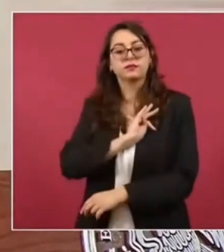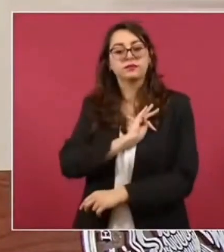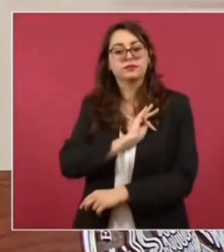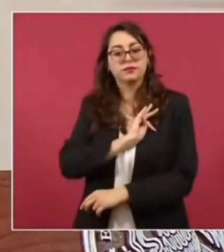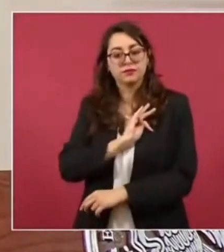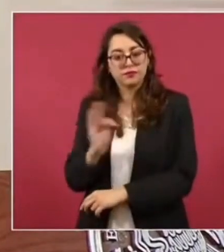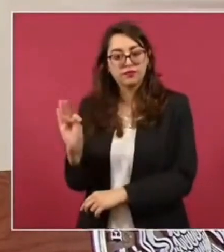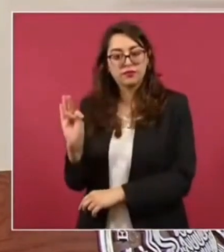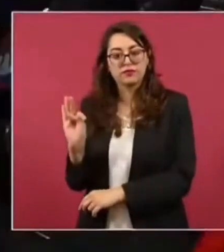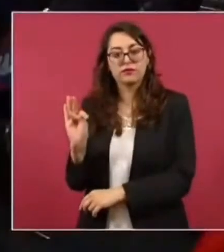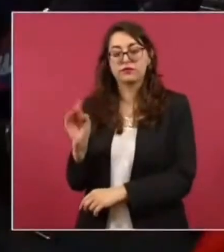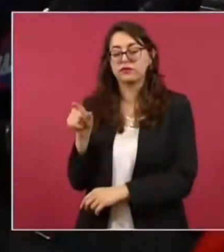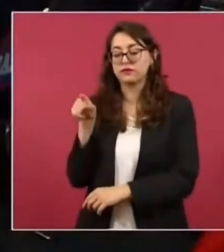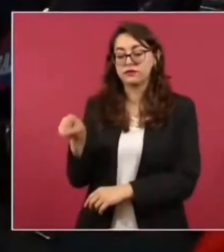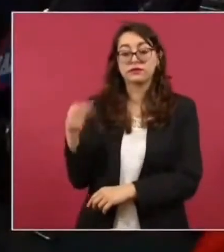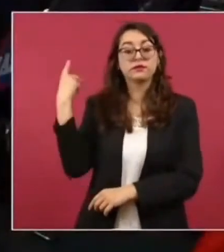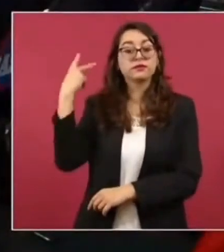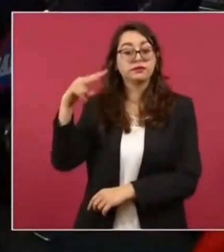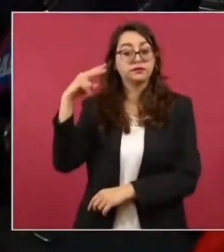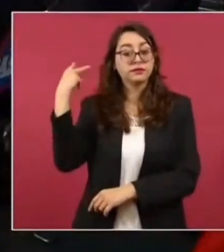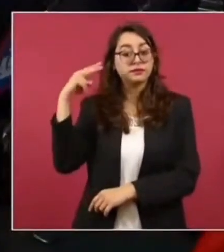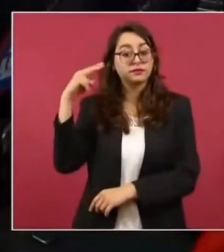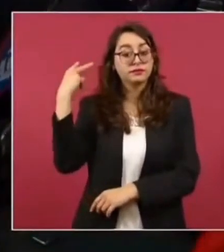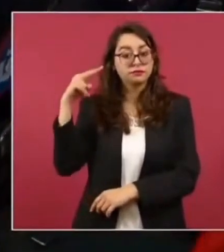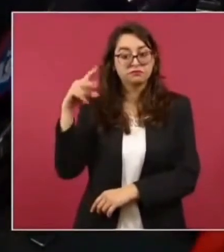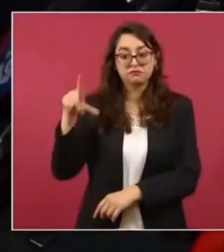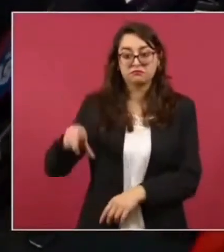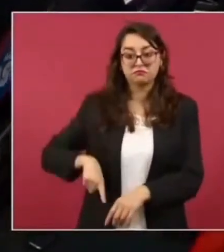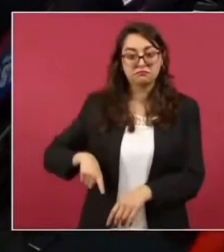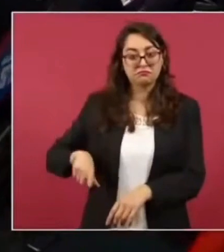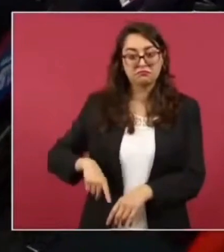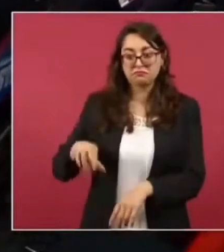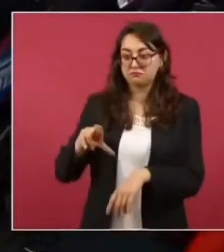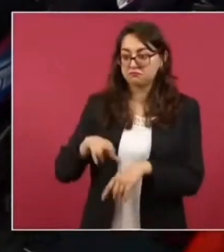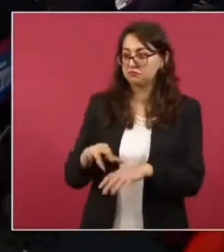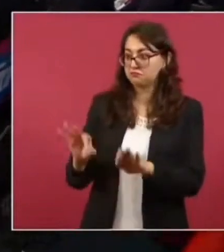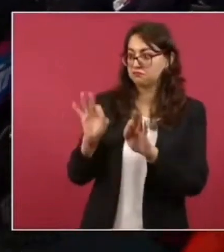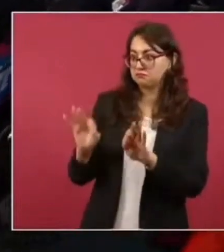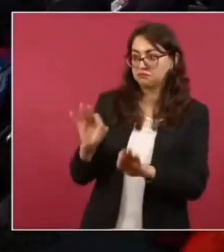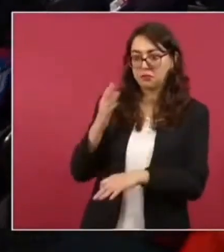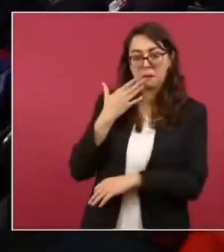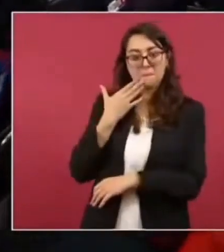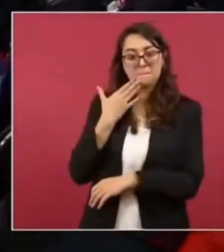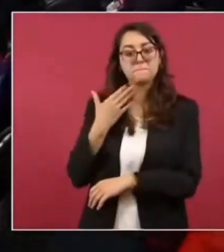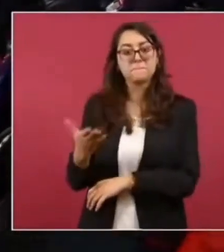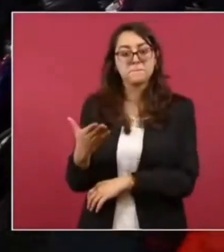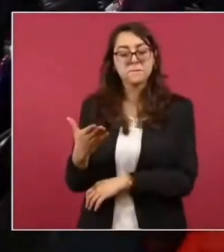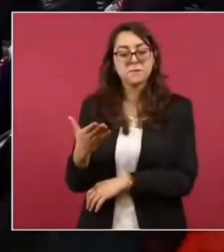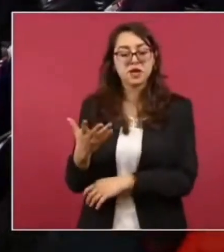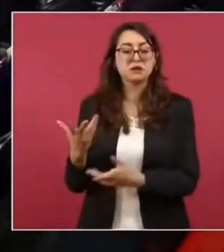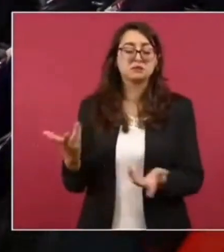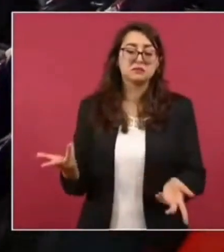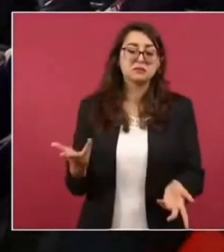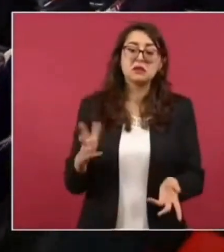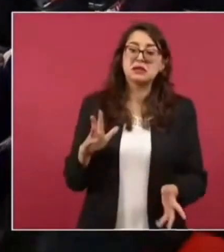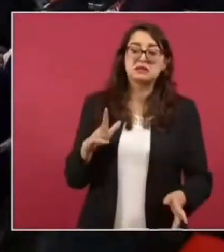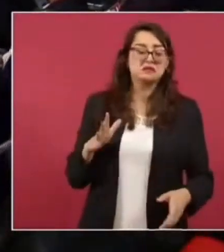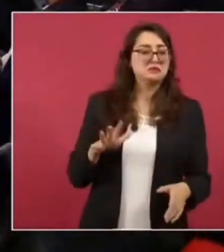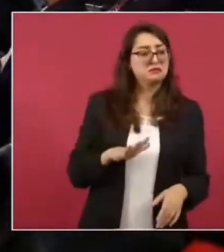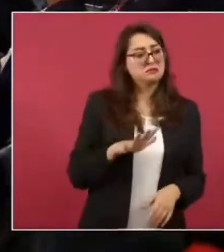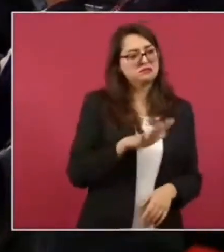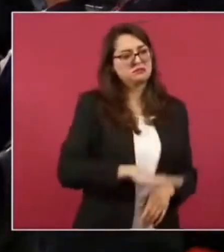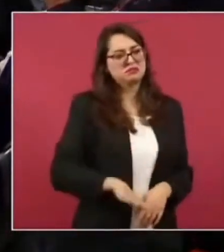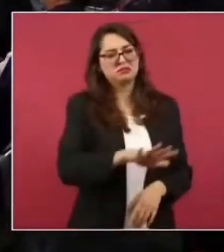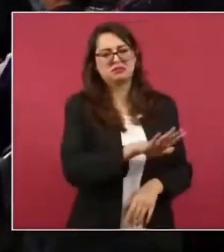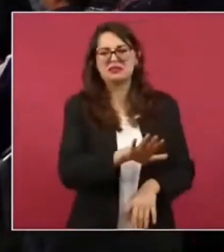el caso de Veracruz tienen un extraordinario gobernador, ahora muy atacado en